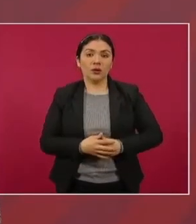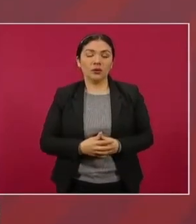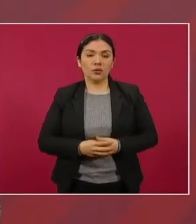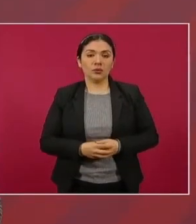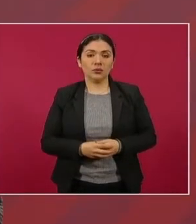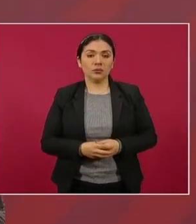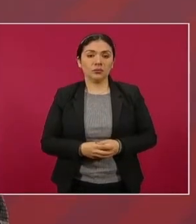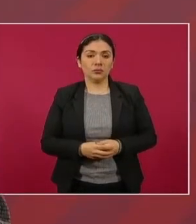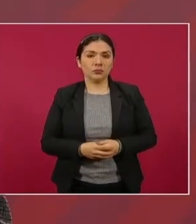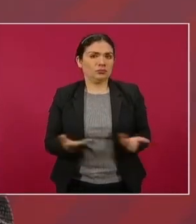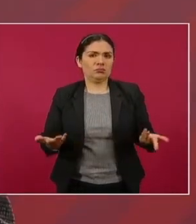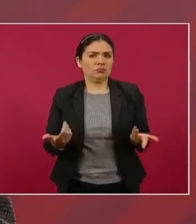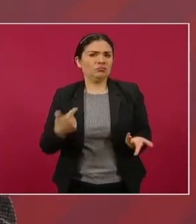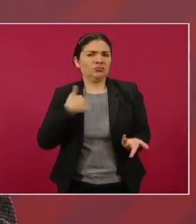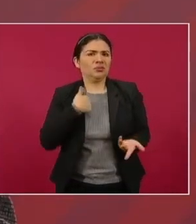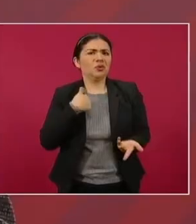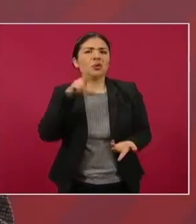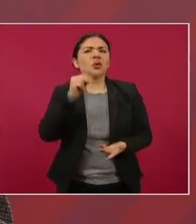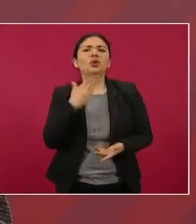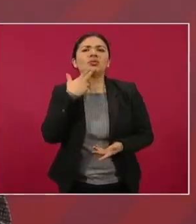porque no nos conviene